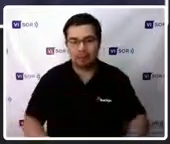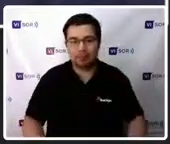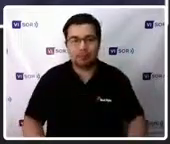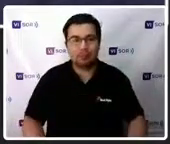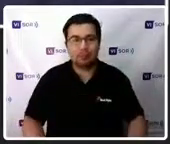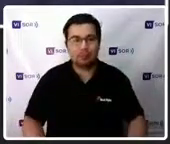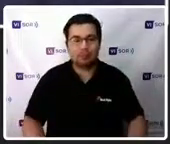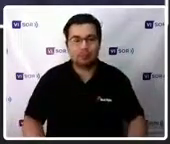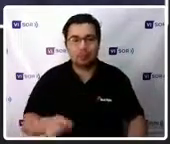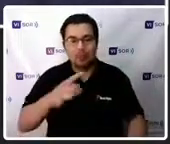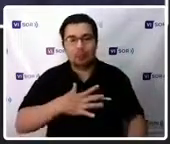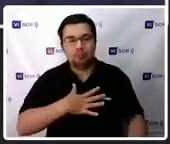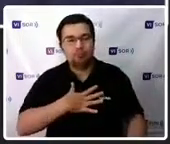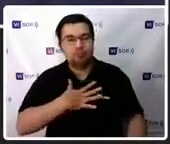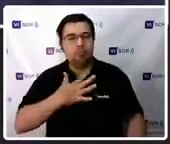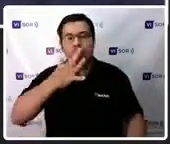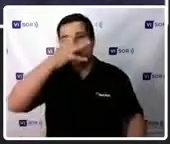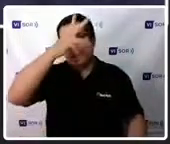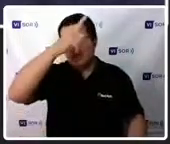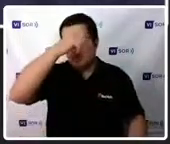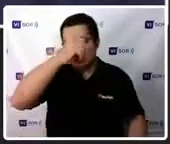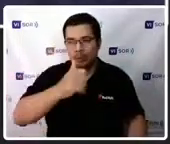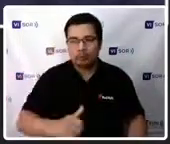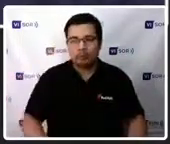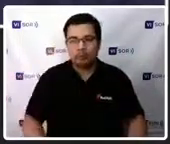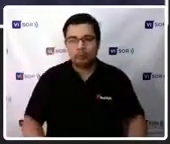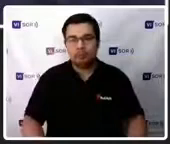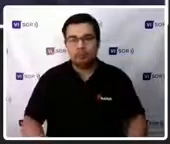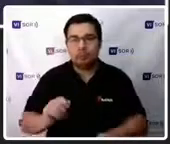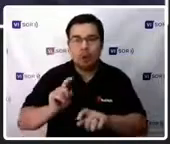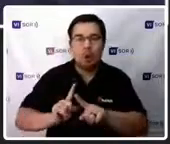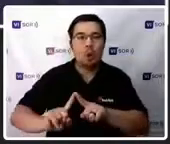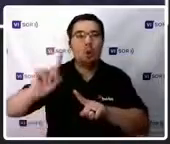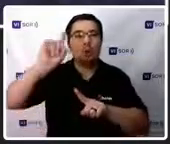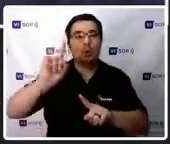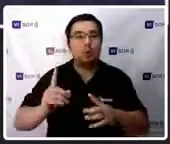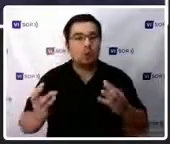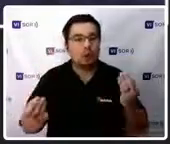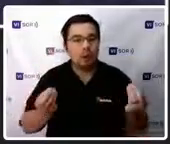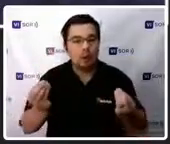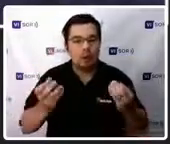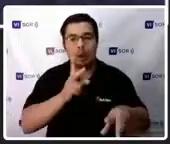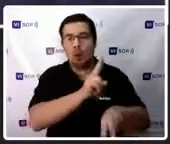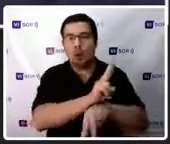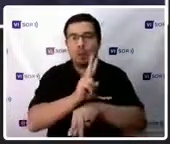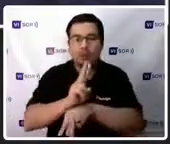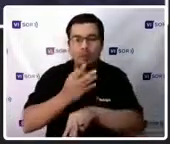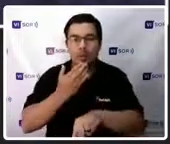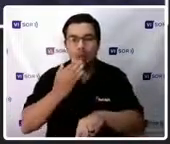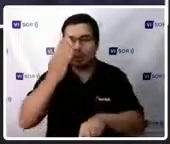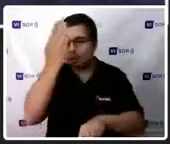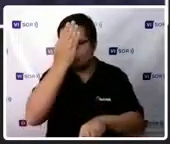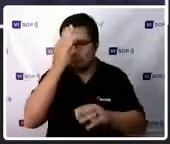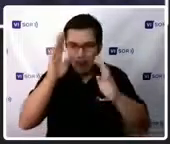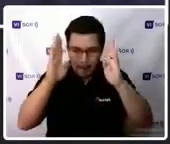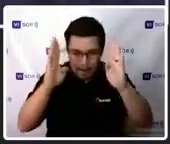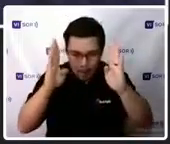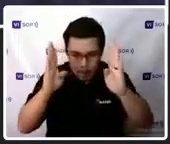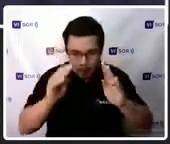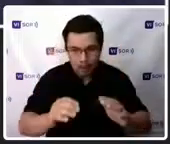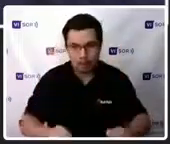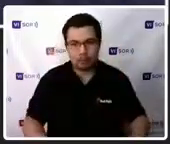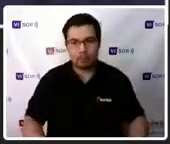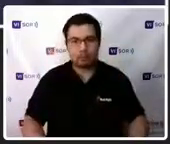vas como encantando y enamorando. Entonces, lo otro es que los profes son preocupados. Cuando en verdad,